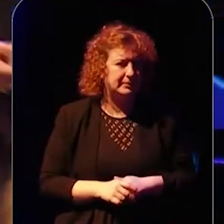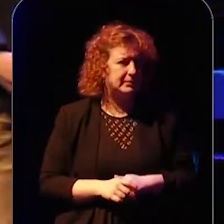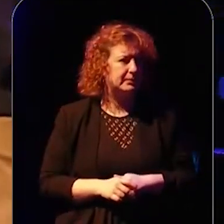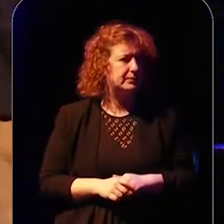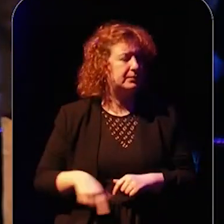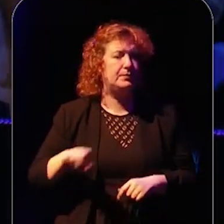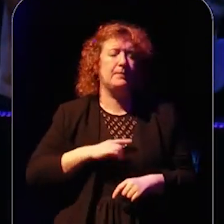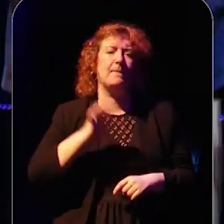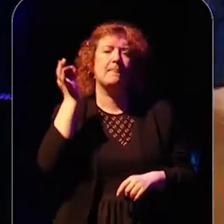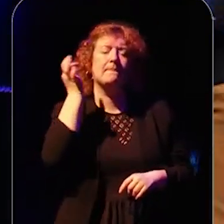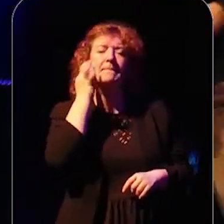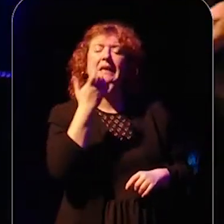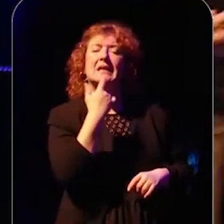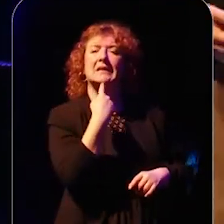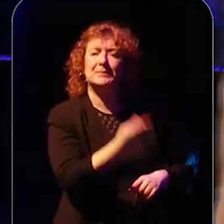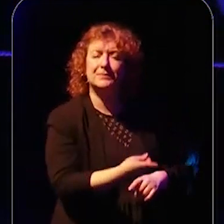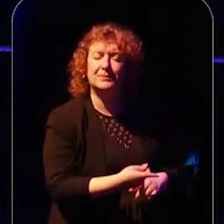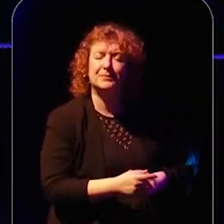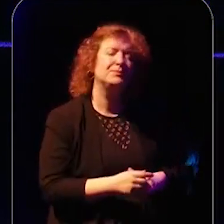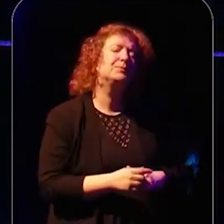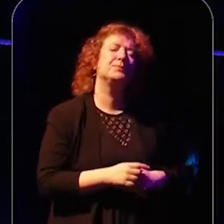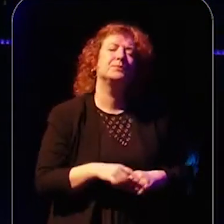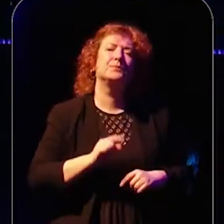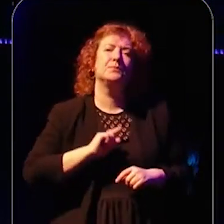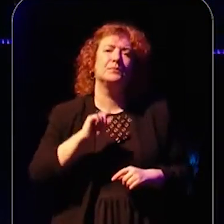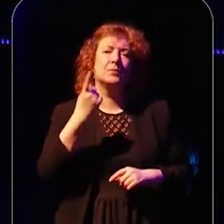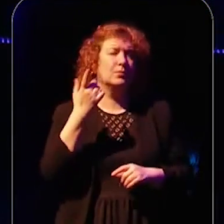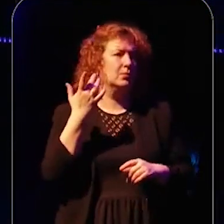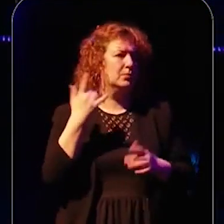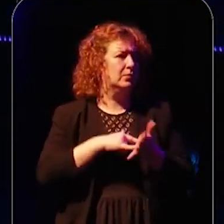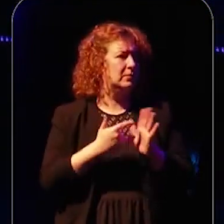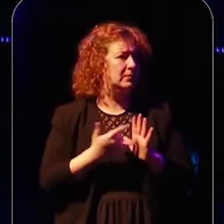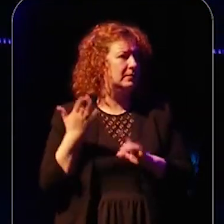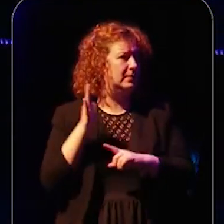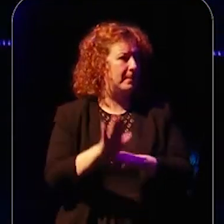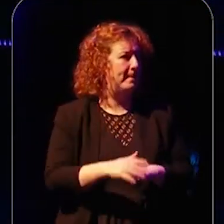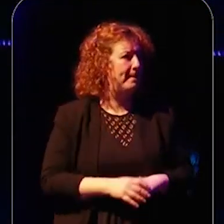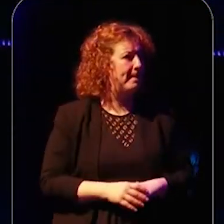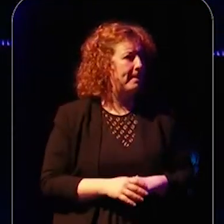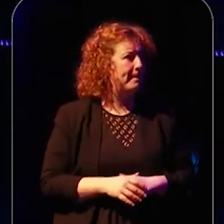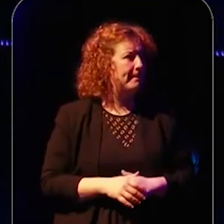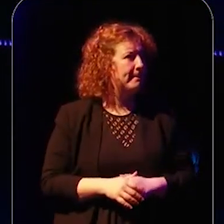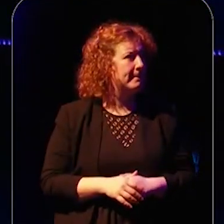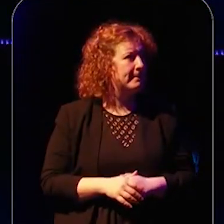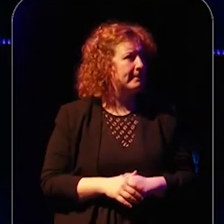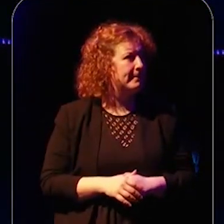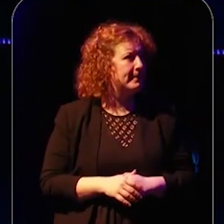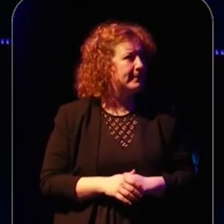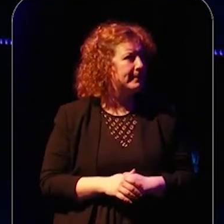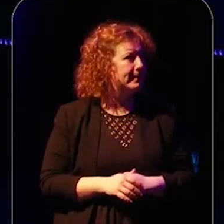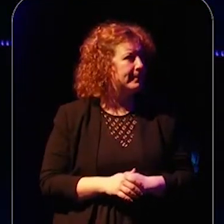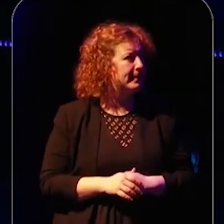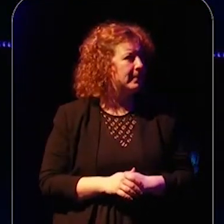En primer lugar, como os comentaba antes, el primer proyecto en el que empezamos a implantar este tipo de